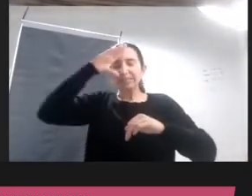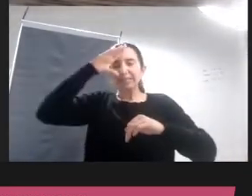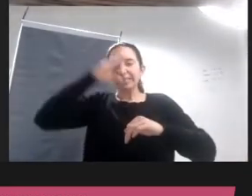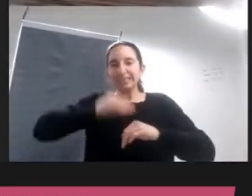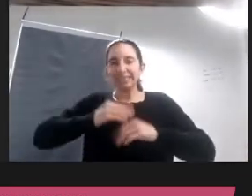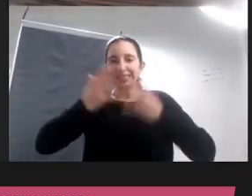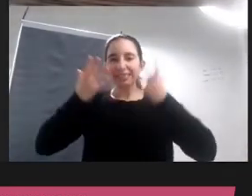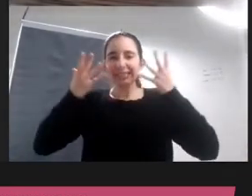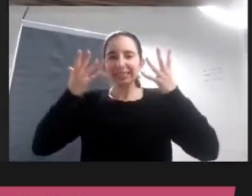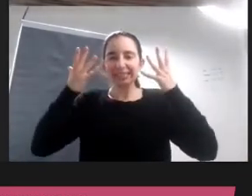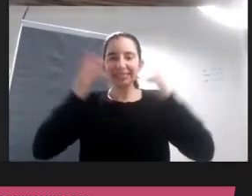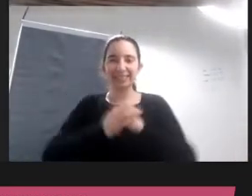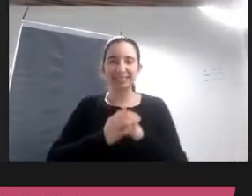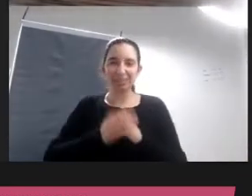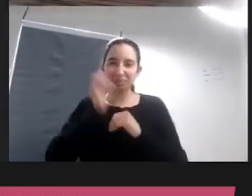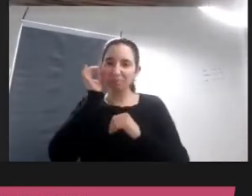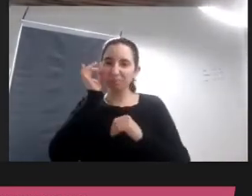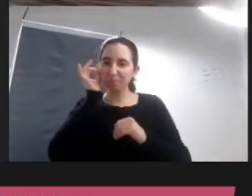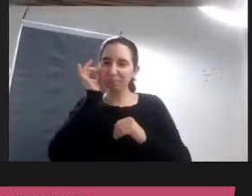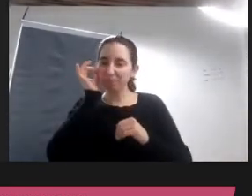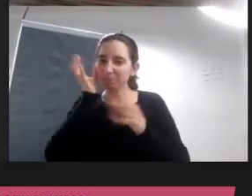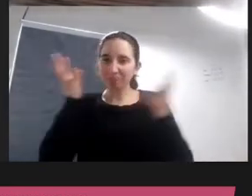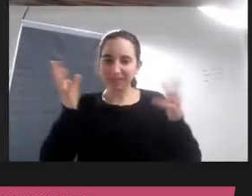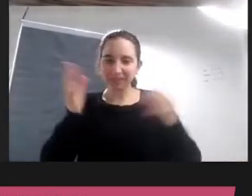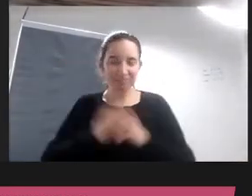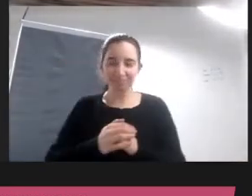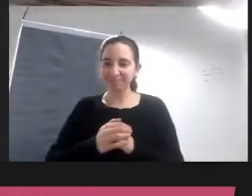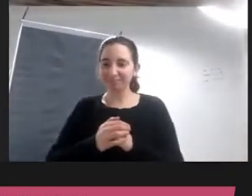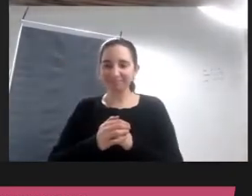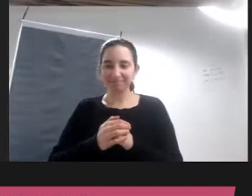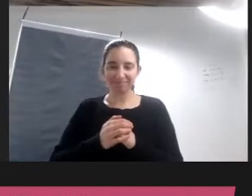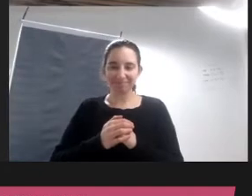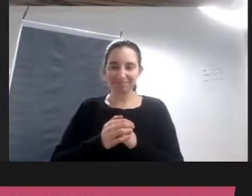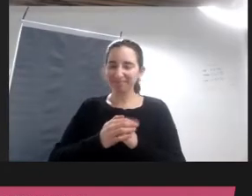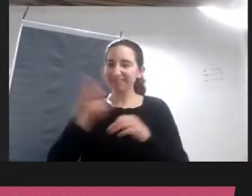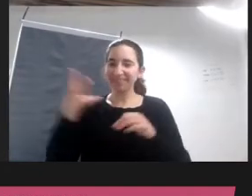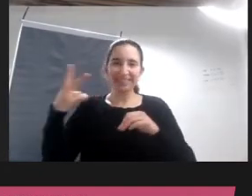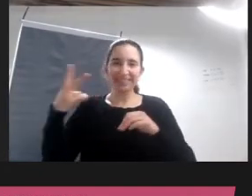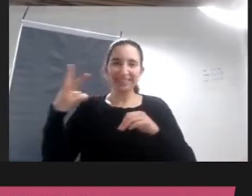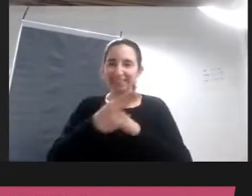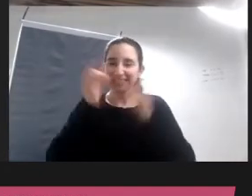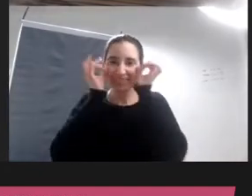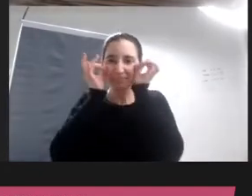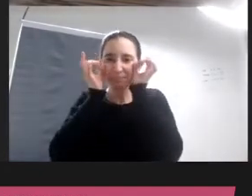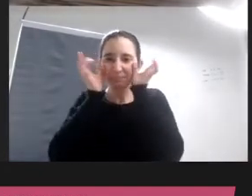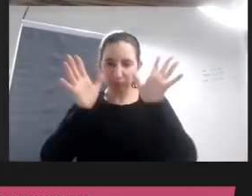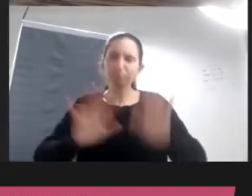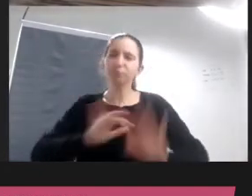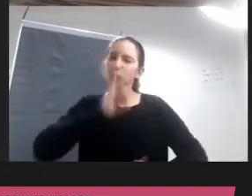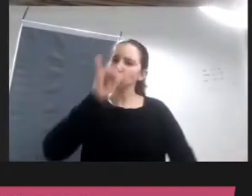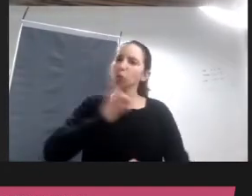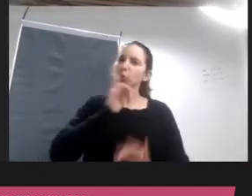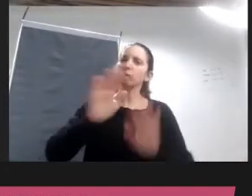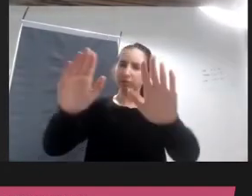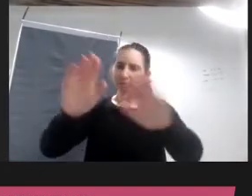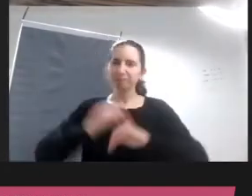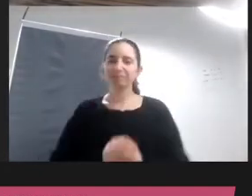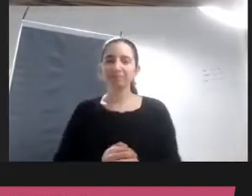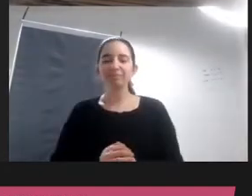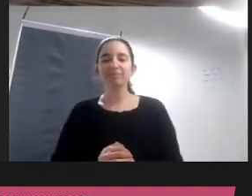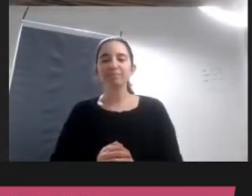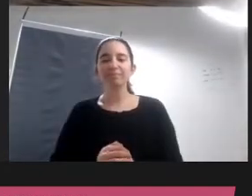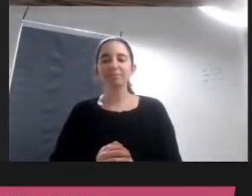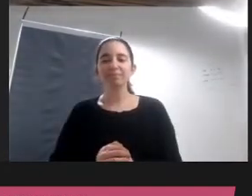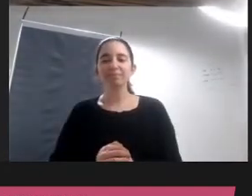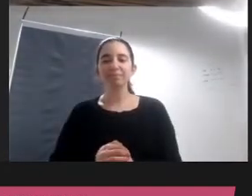enchufado el cargador para poder no generar esta interrupción. Pero lo que les estaba comentando